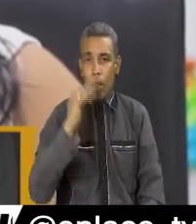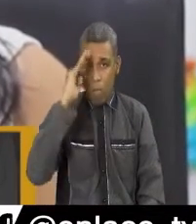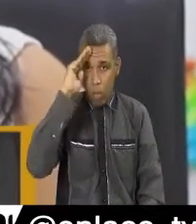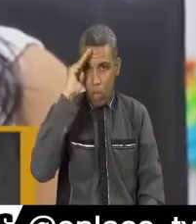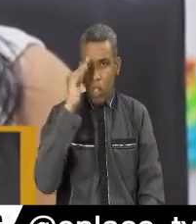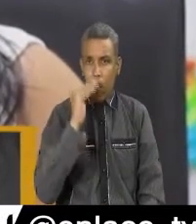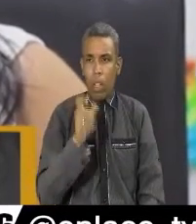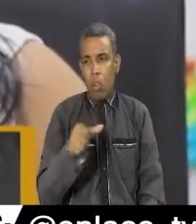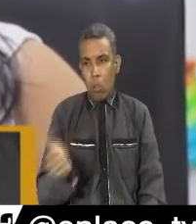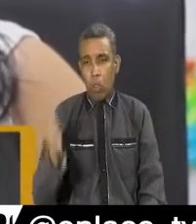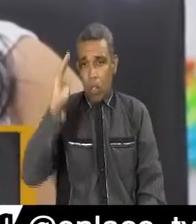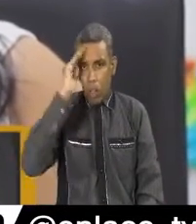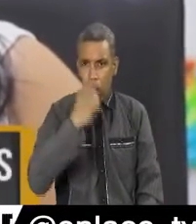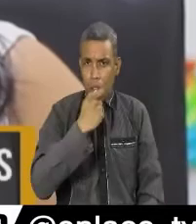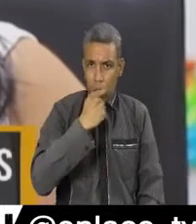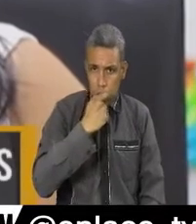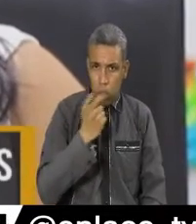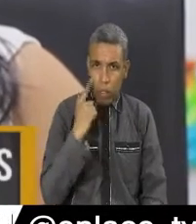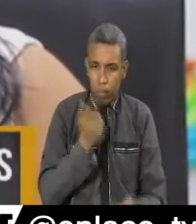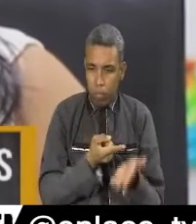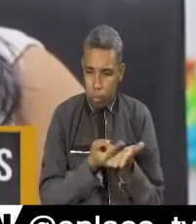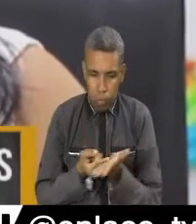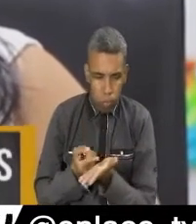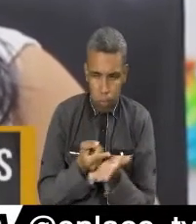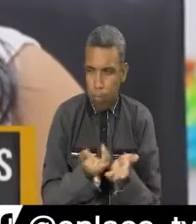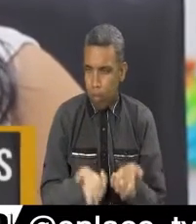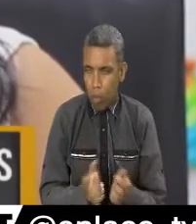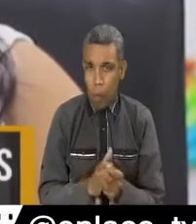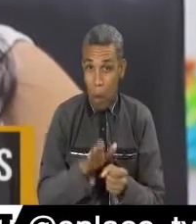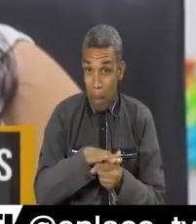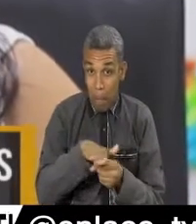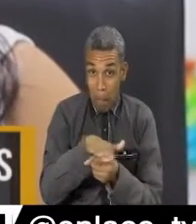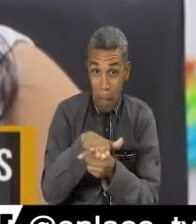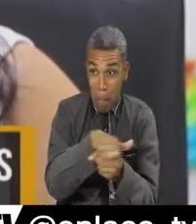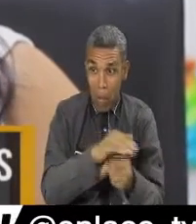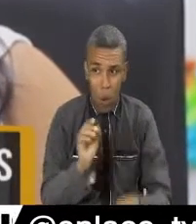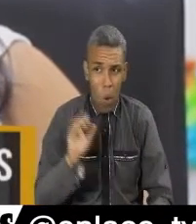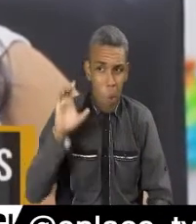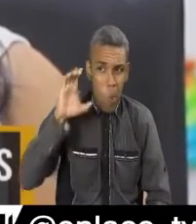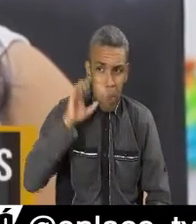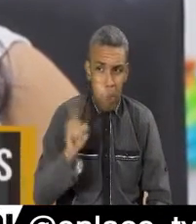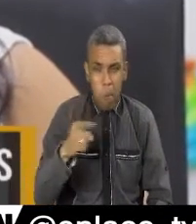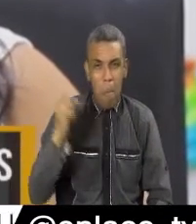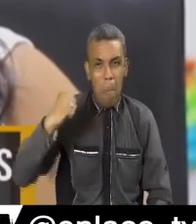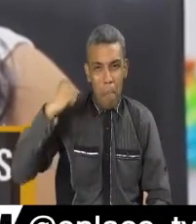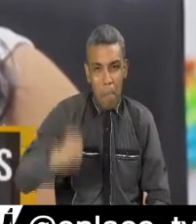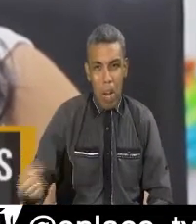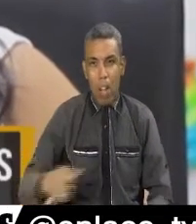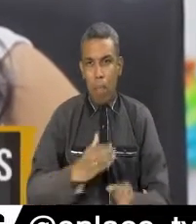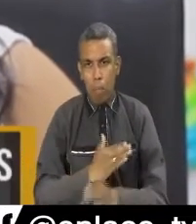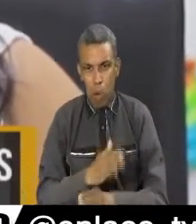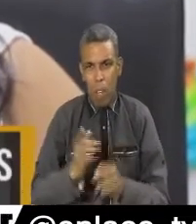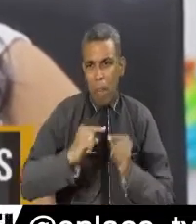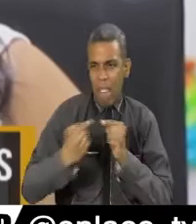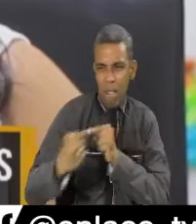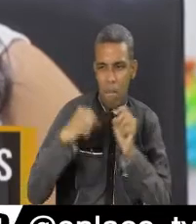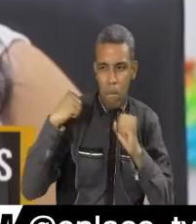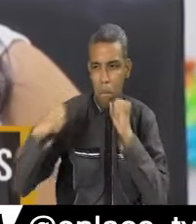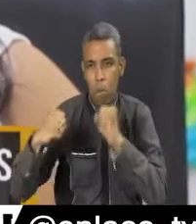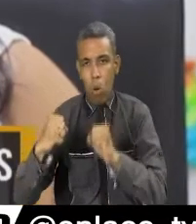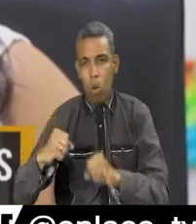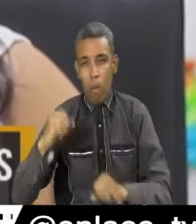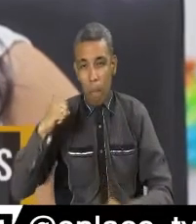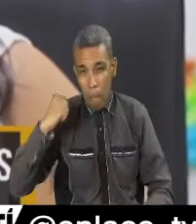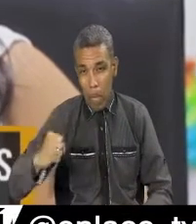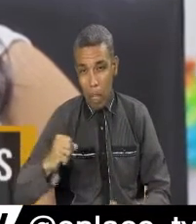viene trabajando en el tema, sobre todo en los barrios periféricos donde más se presenta, pero reiteramos a toda la ciudadanía, cualquier